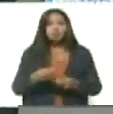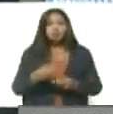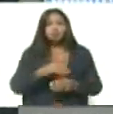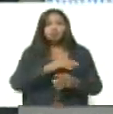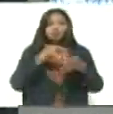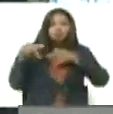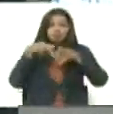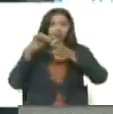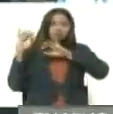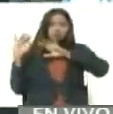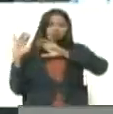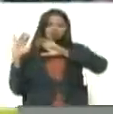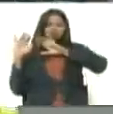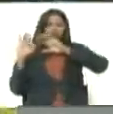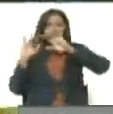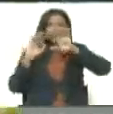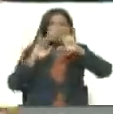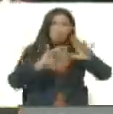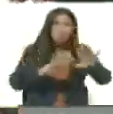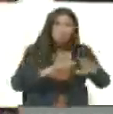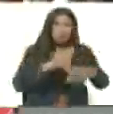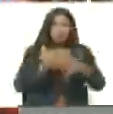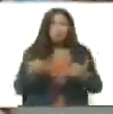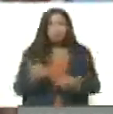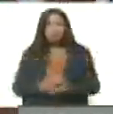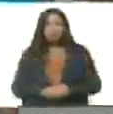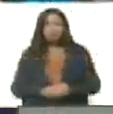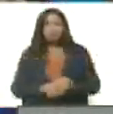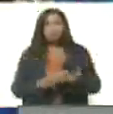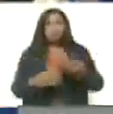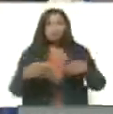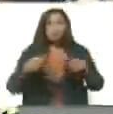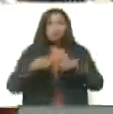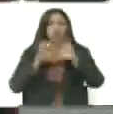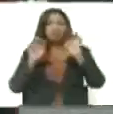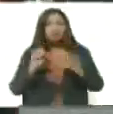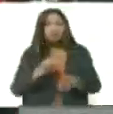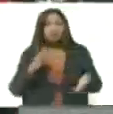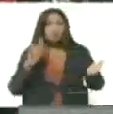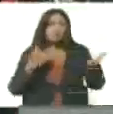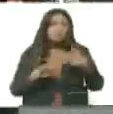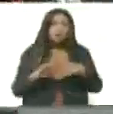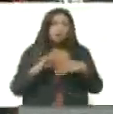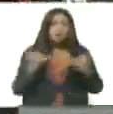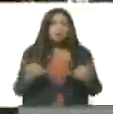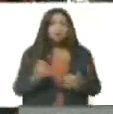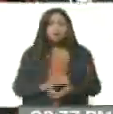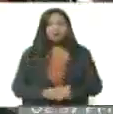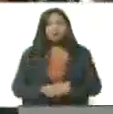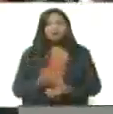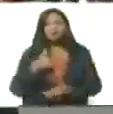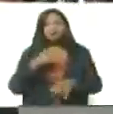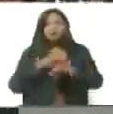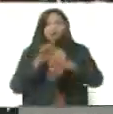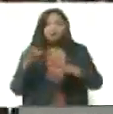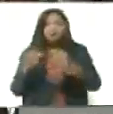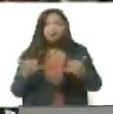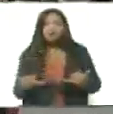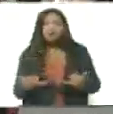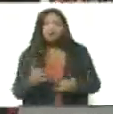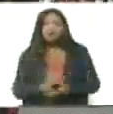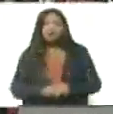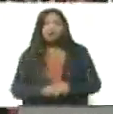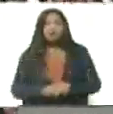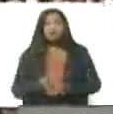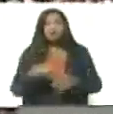como un río bravío. Vayan con Héctor, vamos con Héctor. Los dejo con el